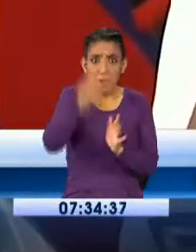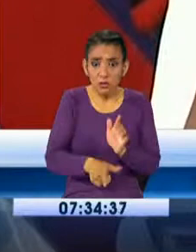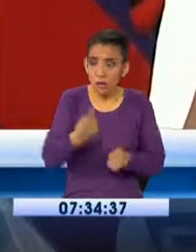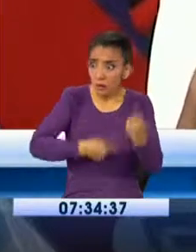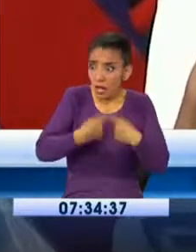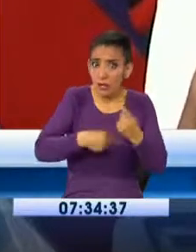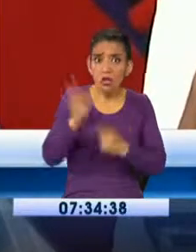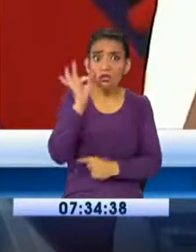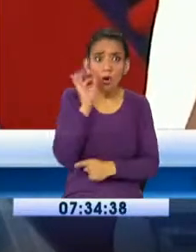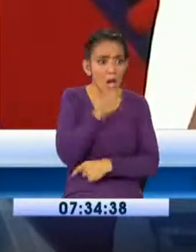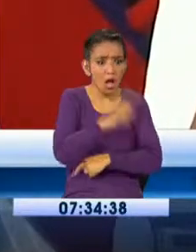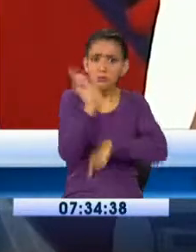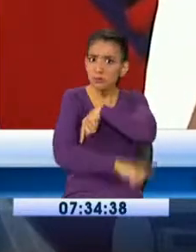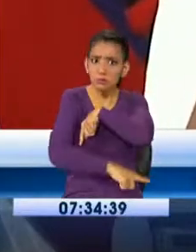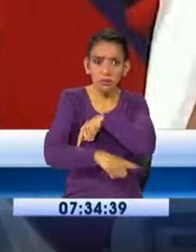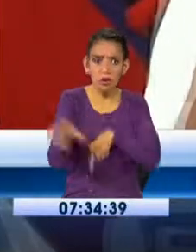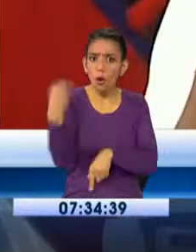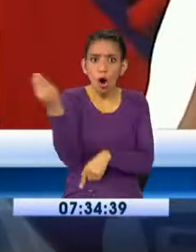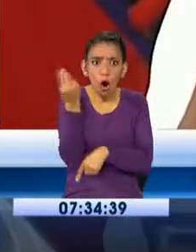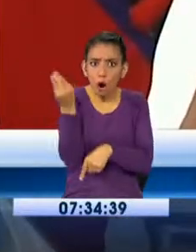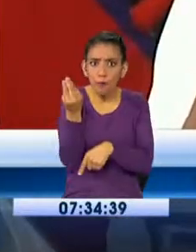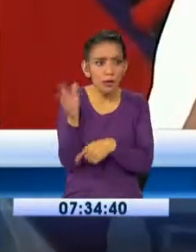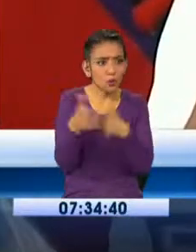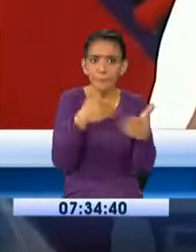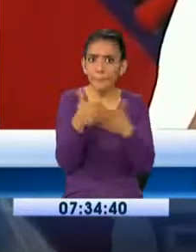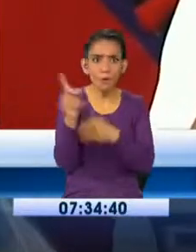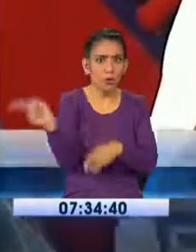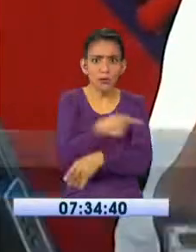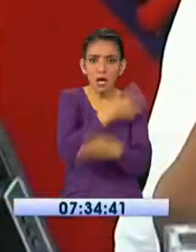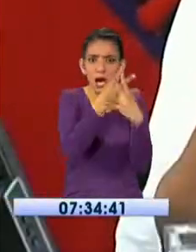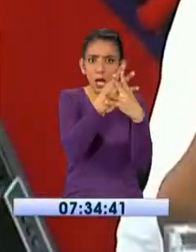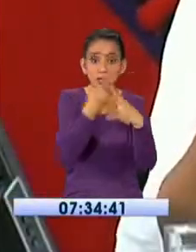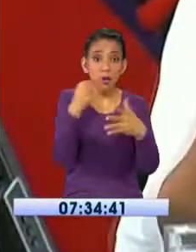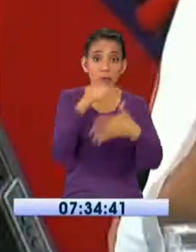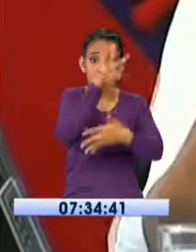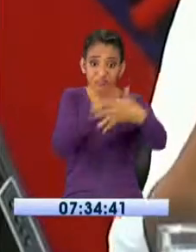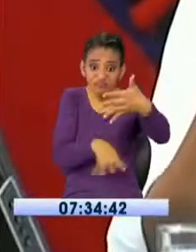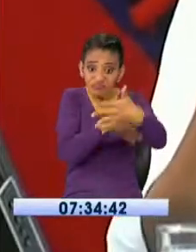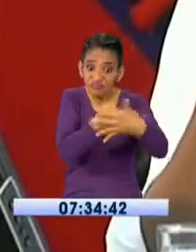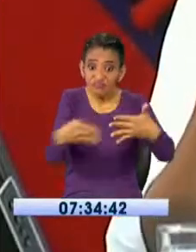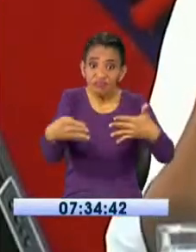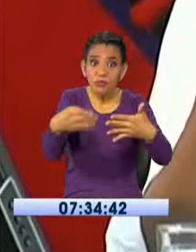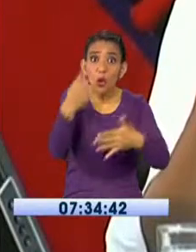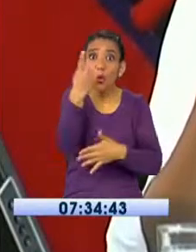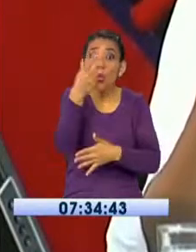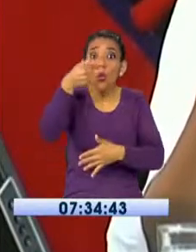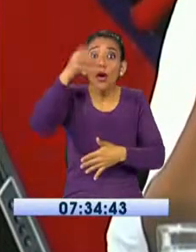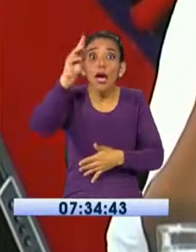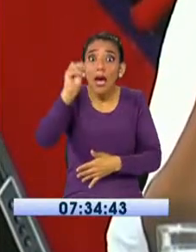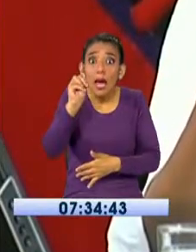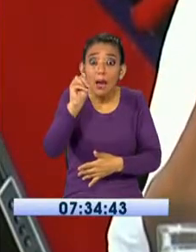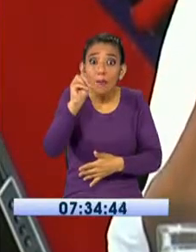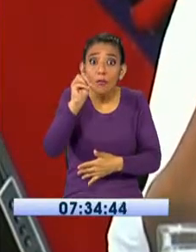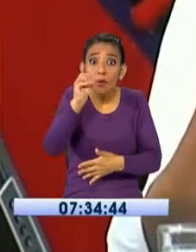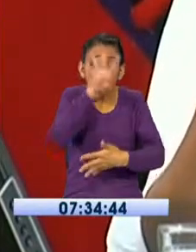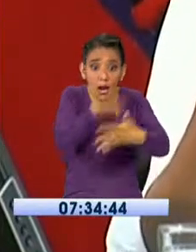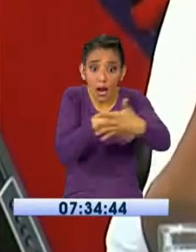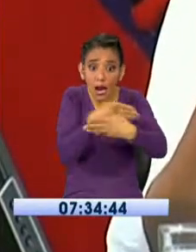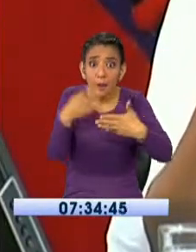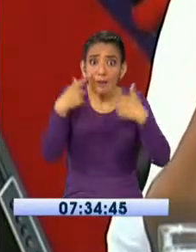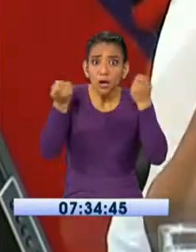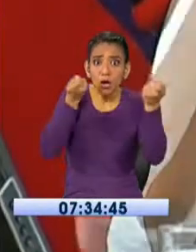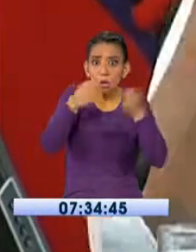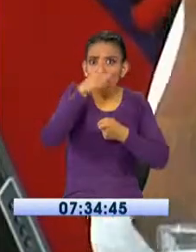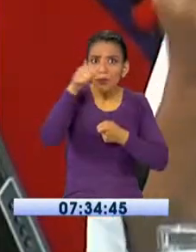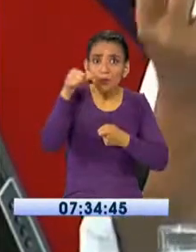será juzgado como adolescente infractor. En la tabla habían puesto para heroína 1 gramo, ¿no? Hasta 1 gramo se iba máximo 6 meses a